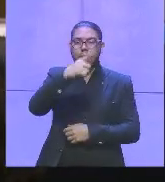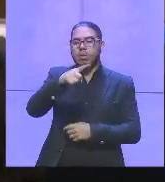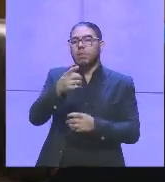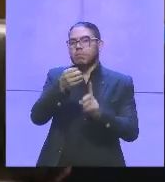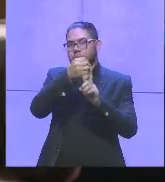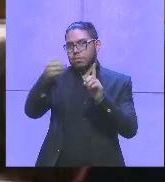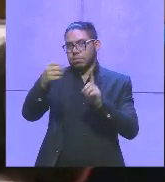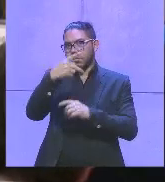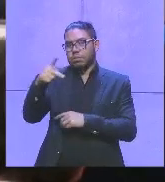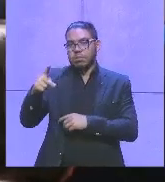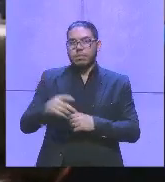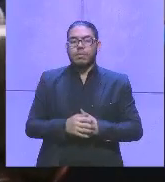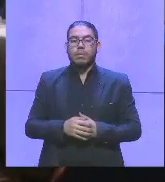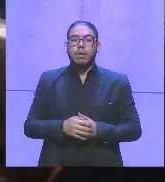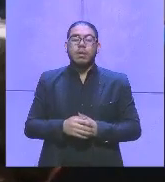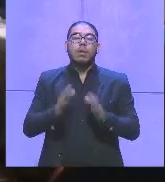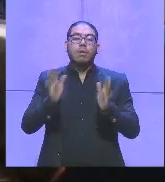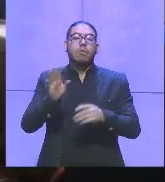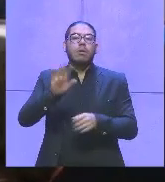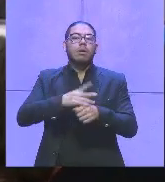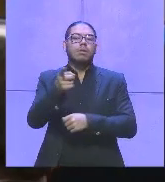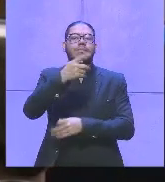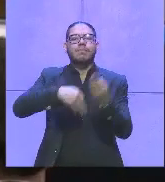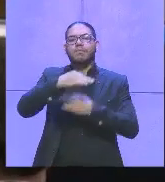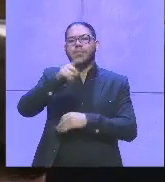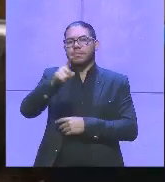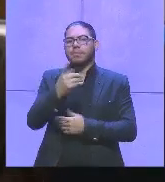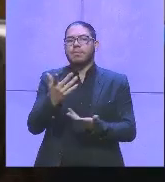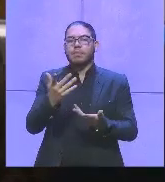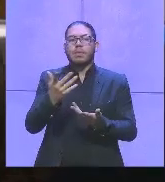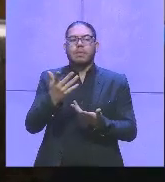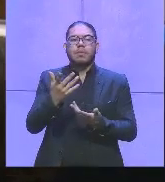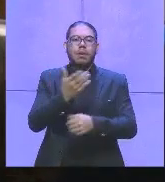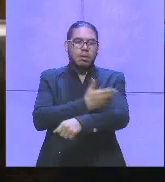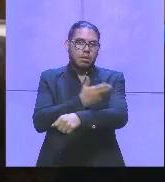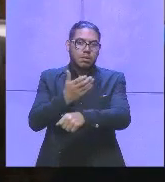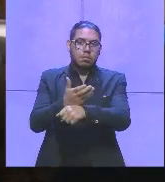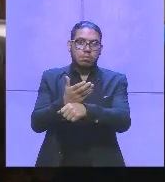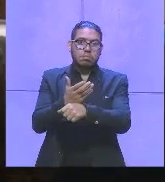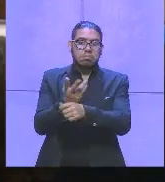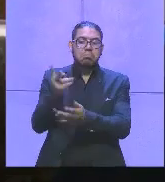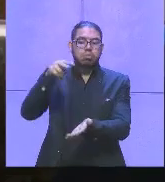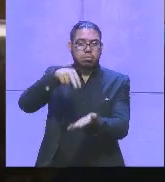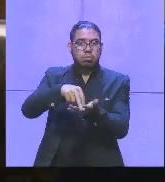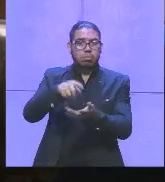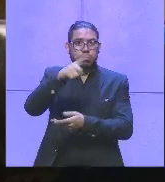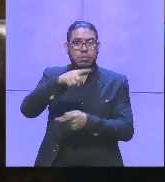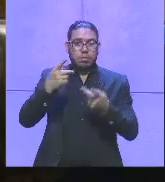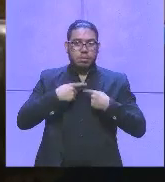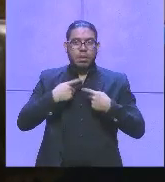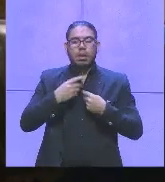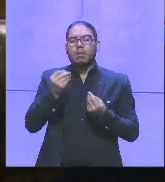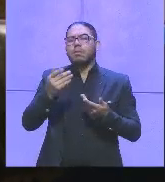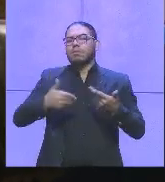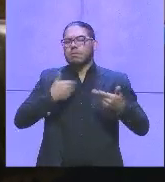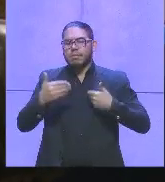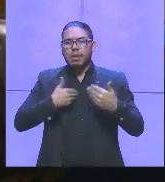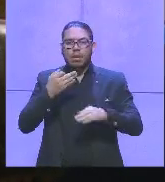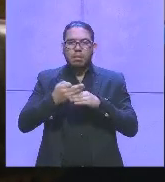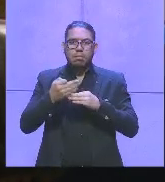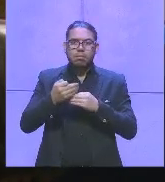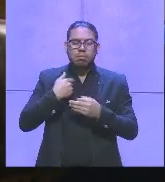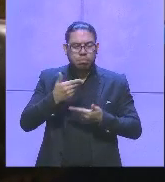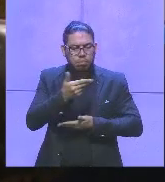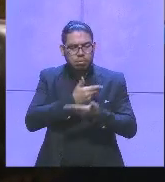organización y a quienes nos acompañan de manera presencial y virtual. Además, me da muchísima alegría el por compartir este espacio